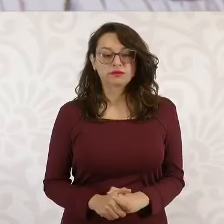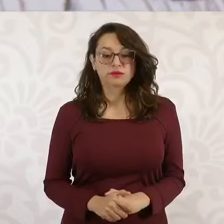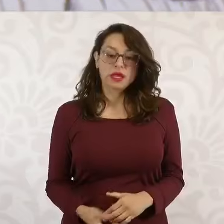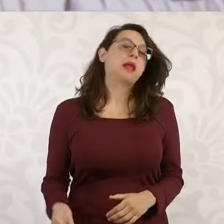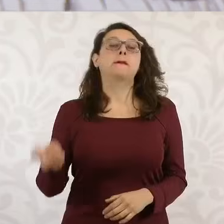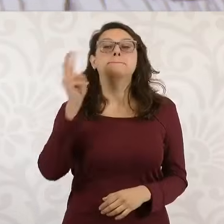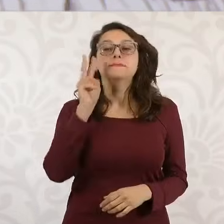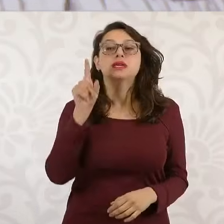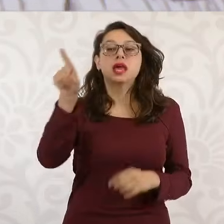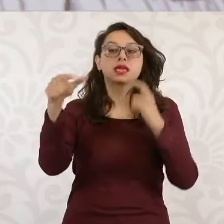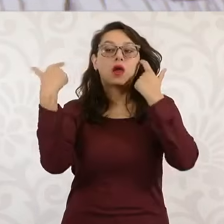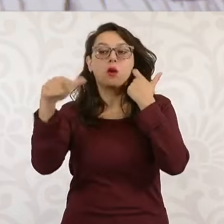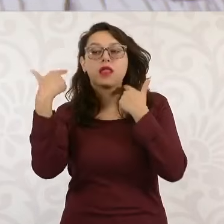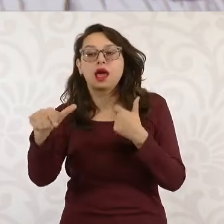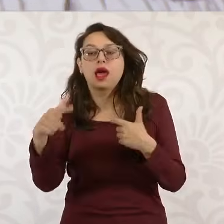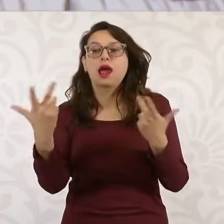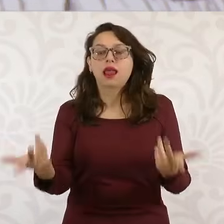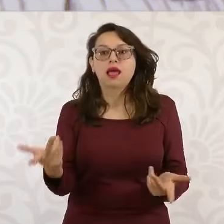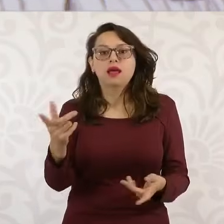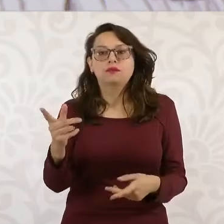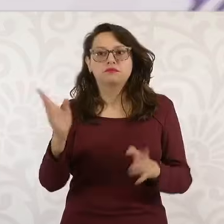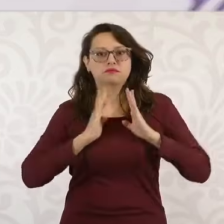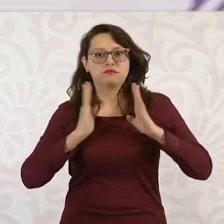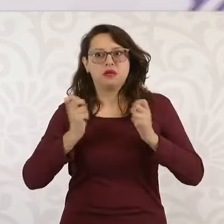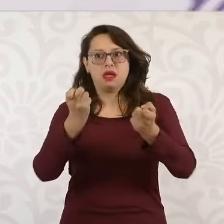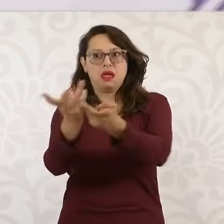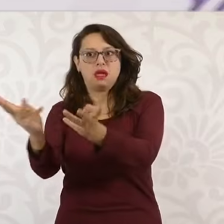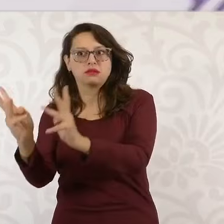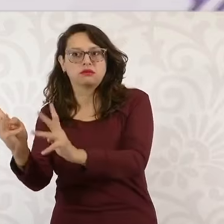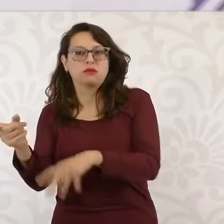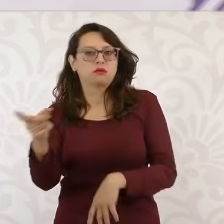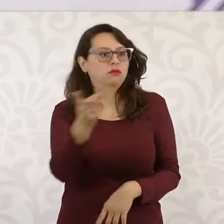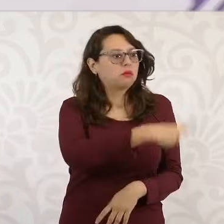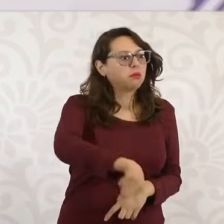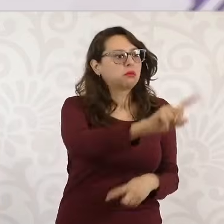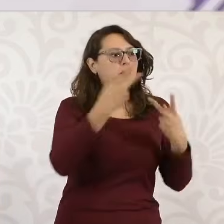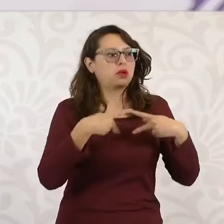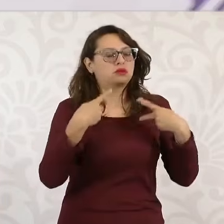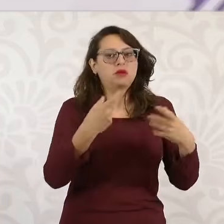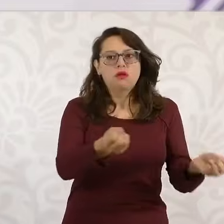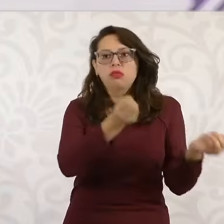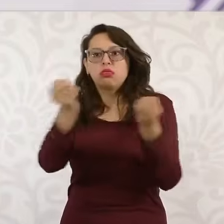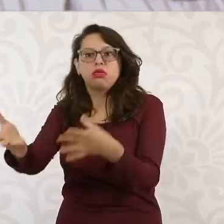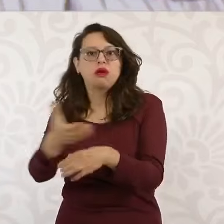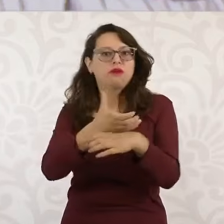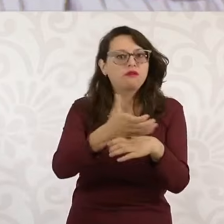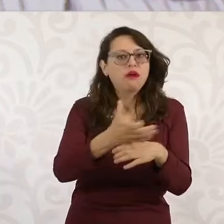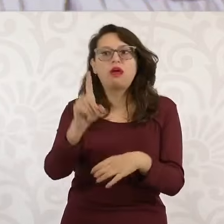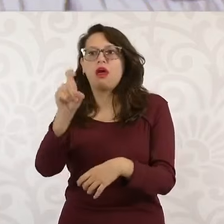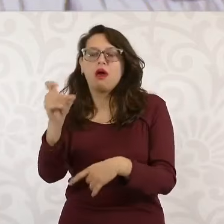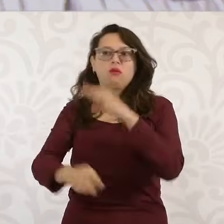alimento, agua, de distintas clases sociales, de todos lados. Entonces,